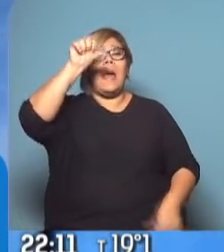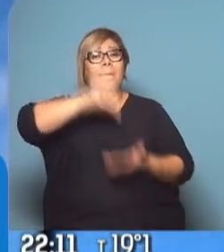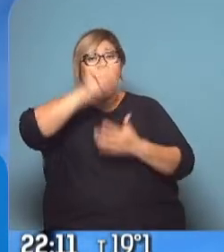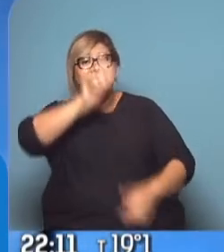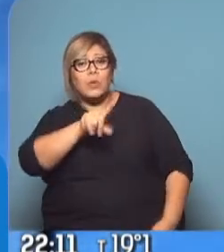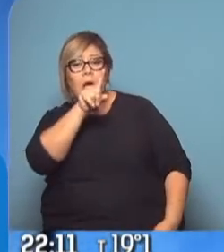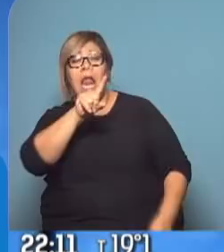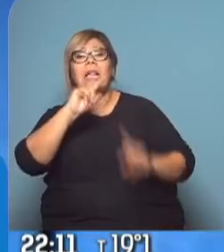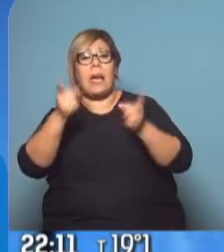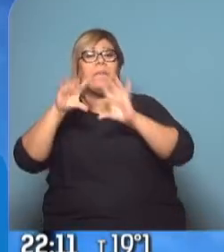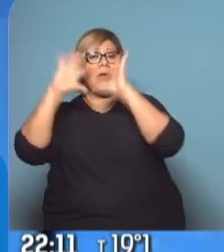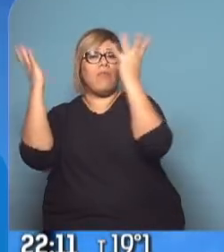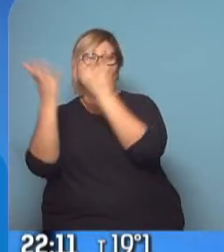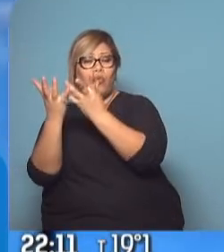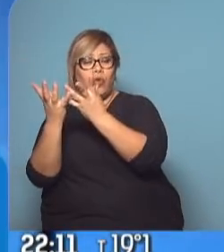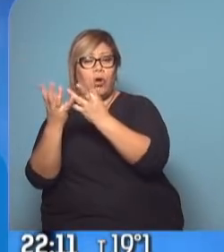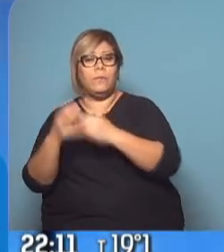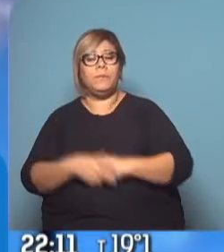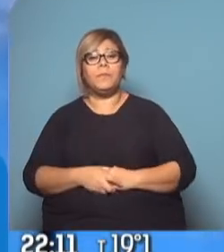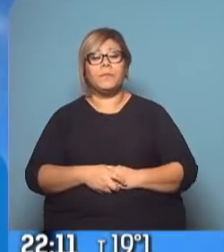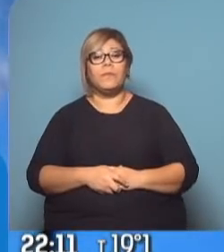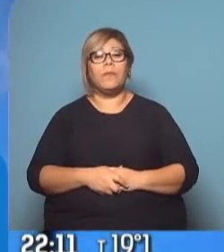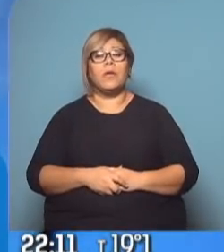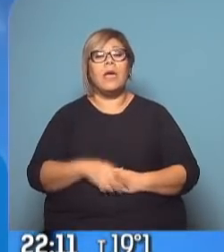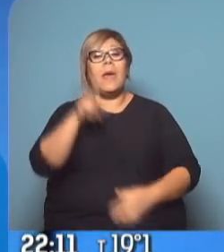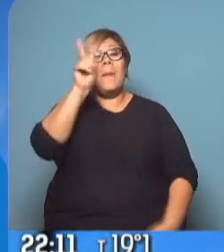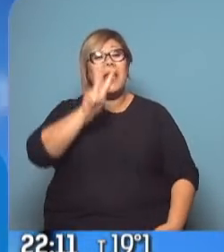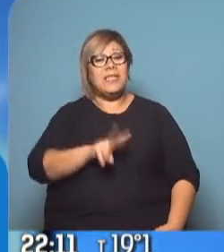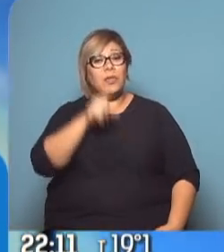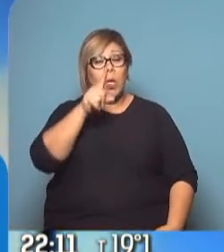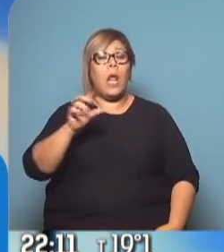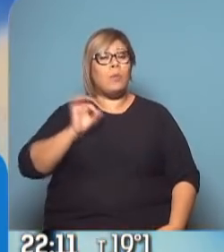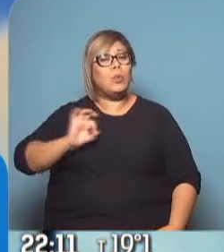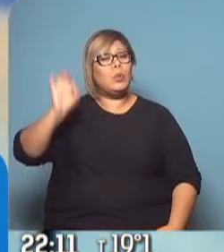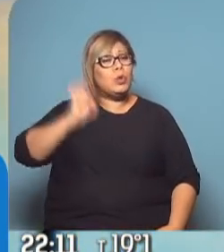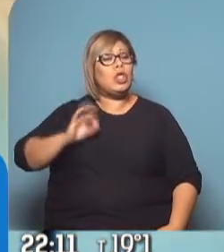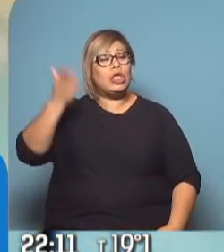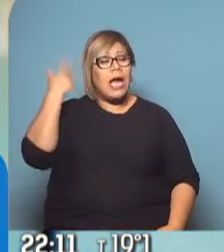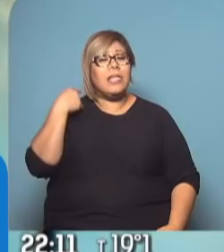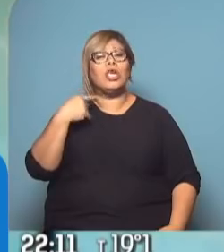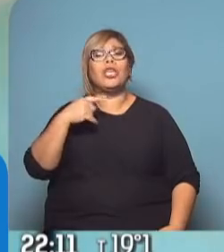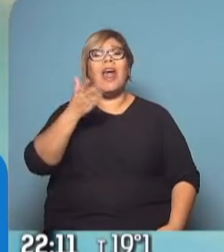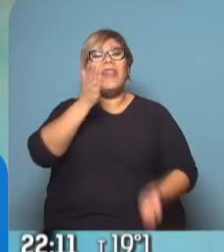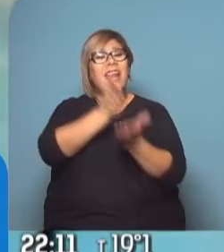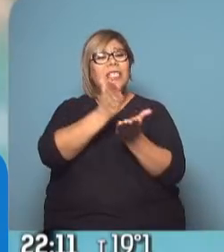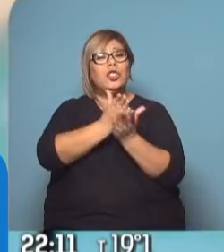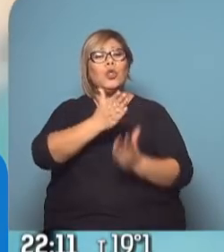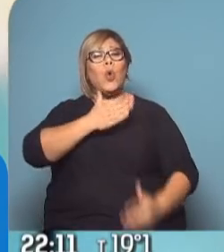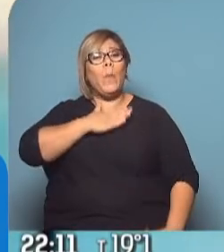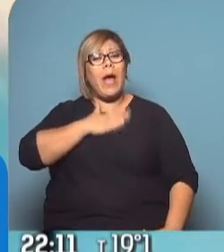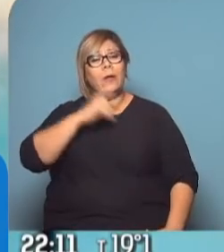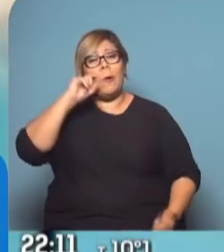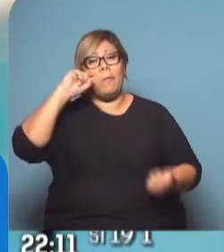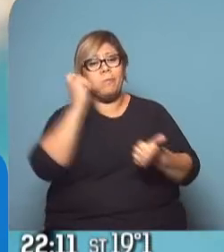pasa en Venezuela. Y desde hace varios años hay graves violaciones a los derechos humanos. Hay delitos de lesa